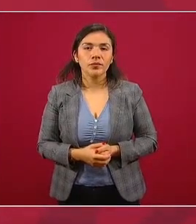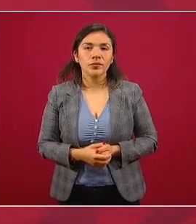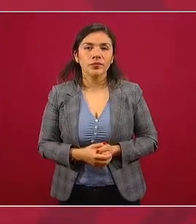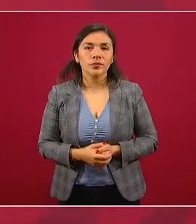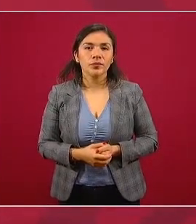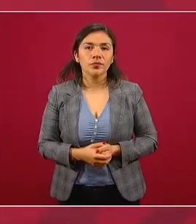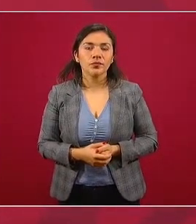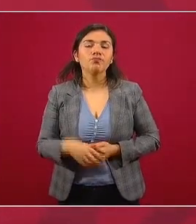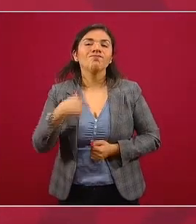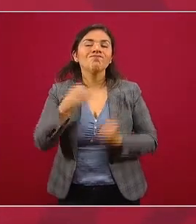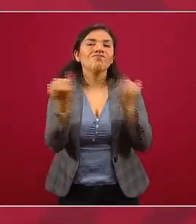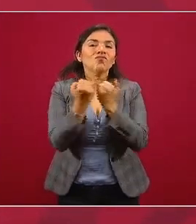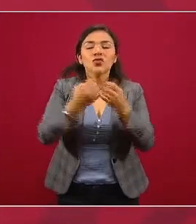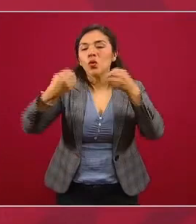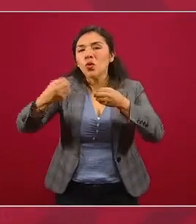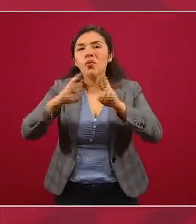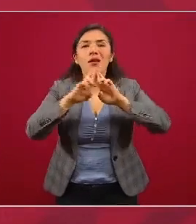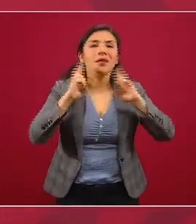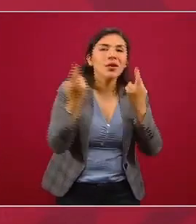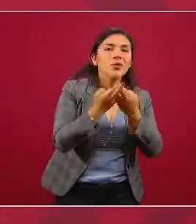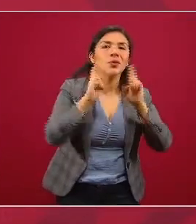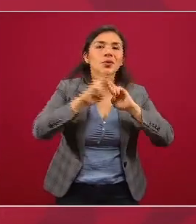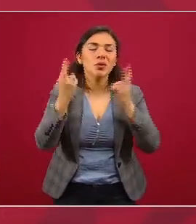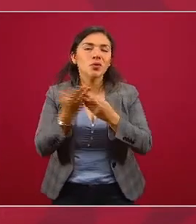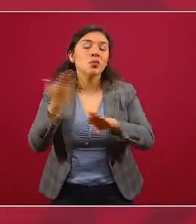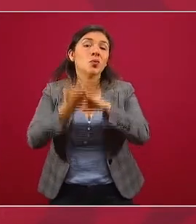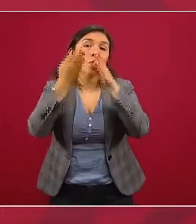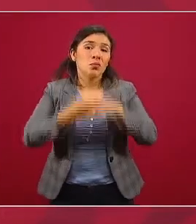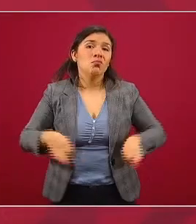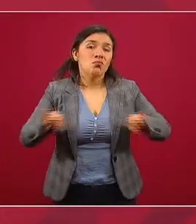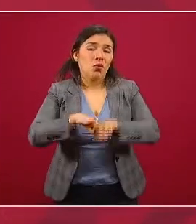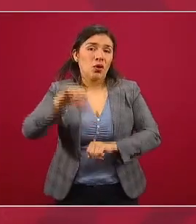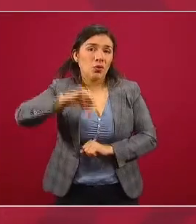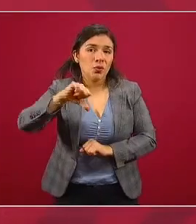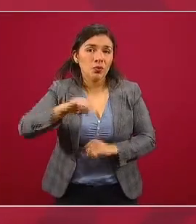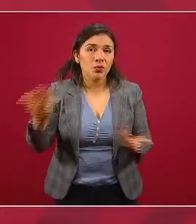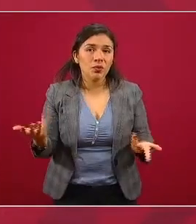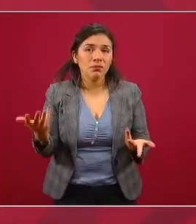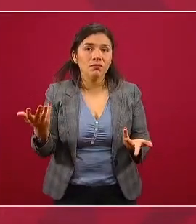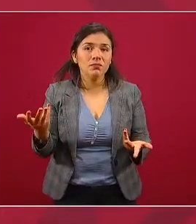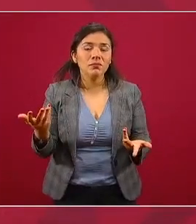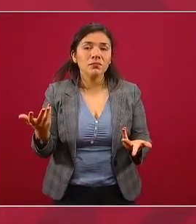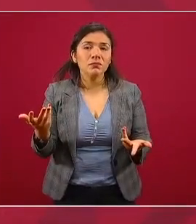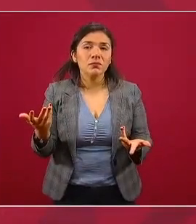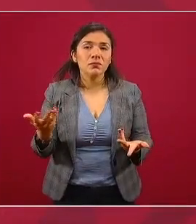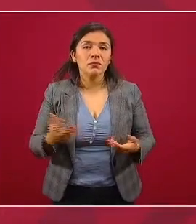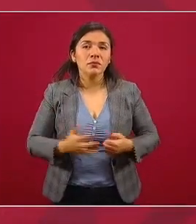a tener reuniones. Hay una reunión muy importante